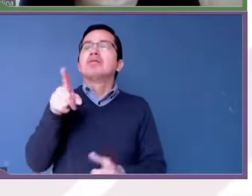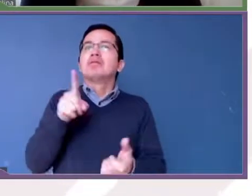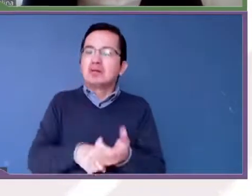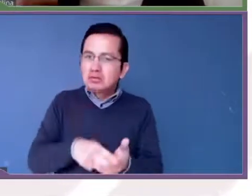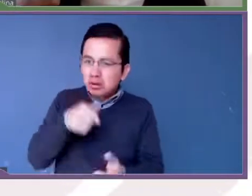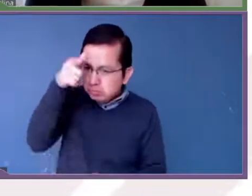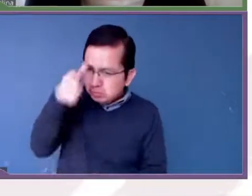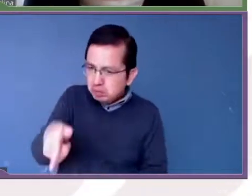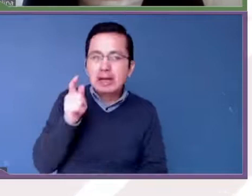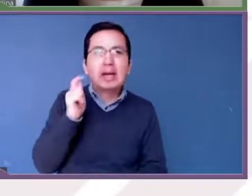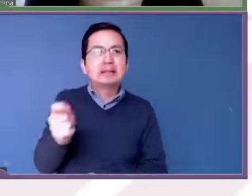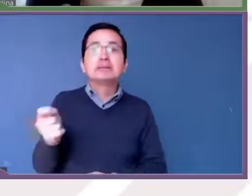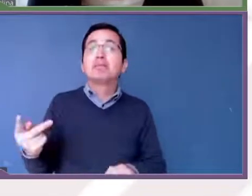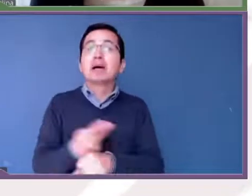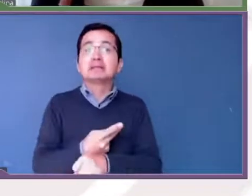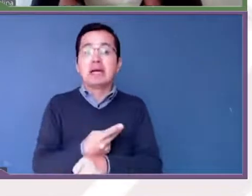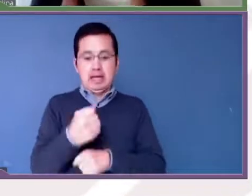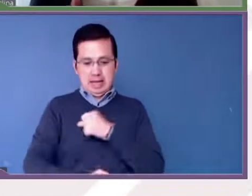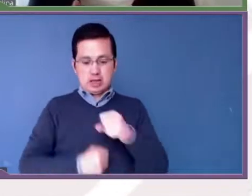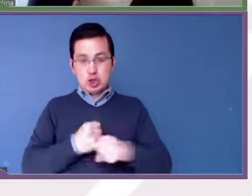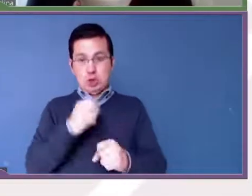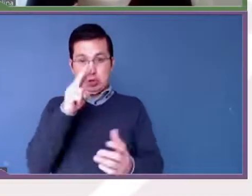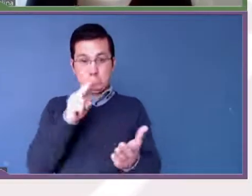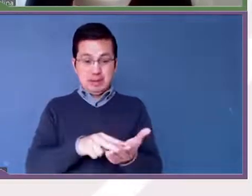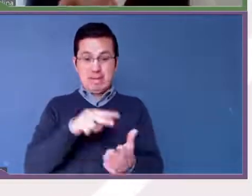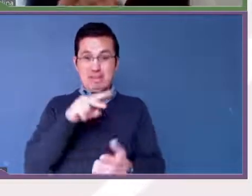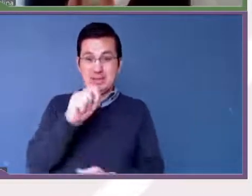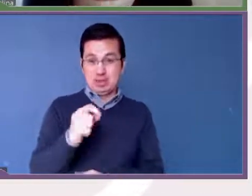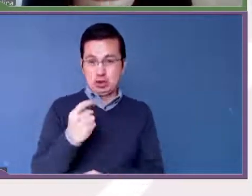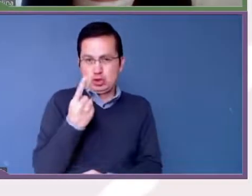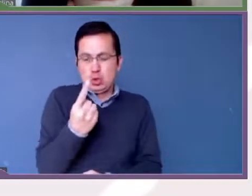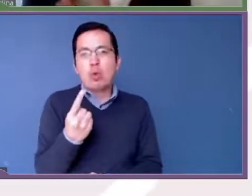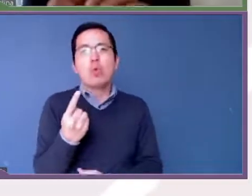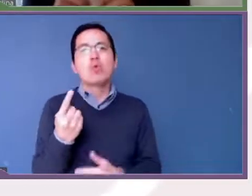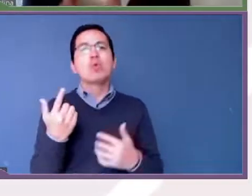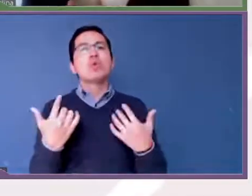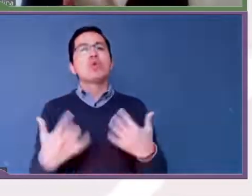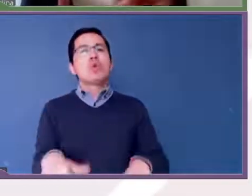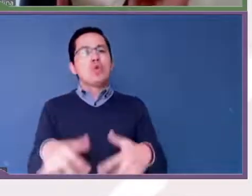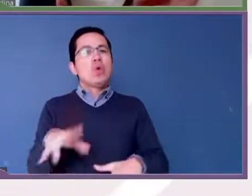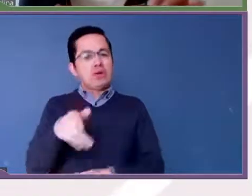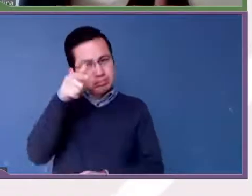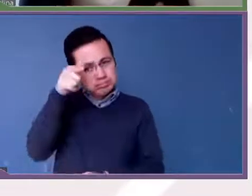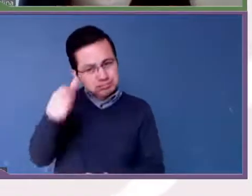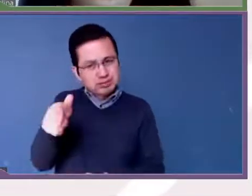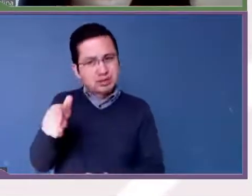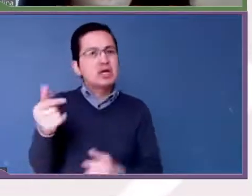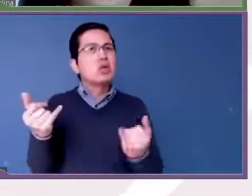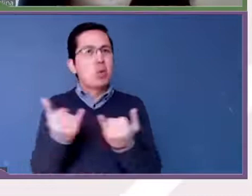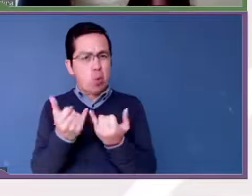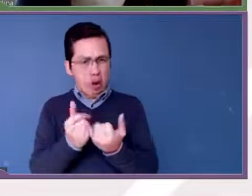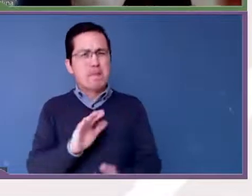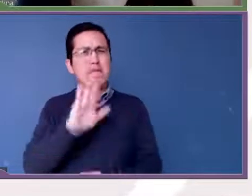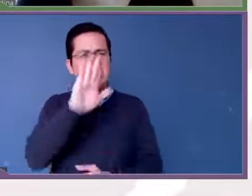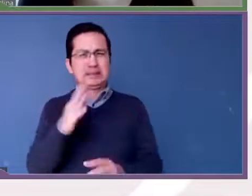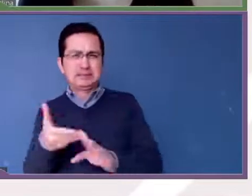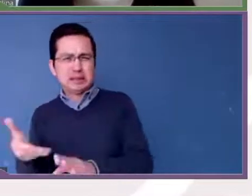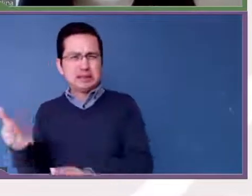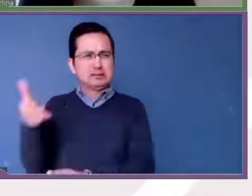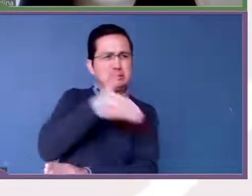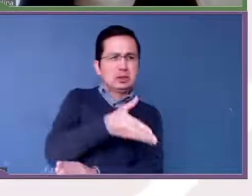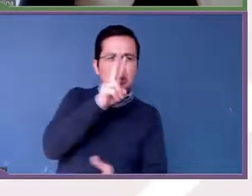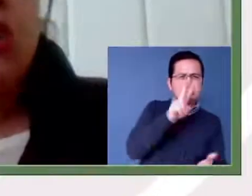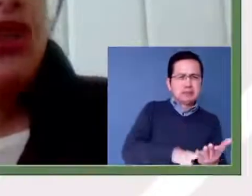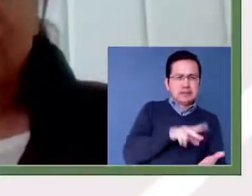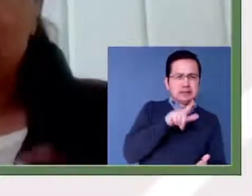2021, perdón, ¿sí? Y que lo podemos comparar con un momento que se dio en 2017 y en